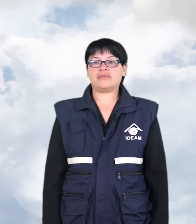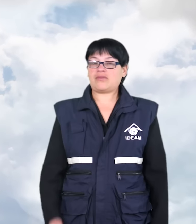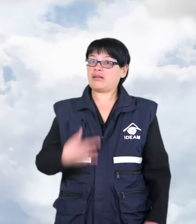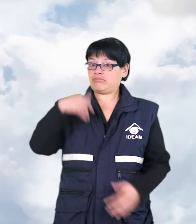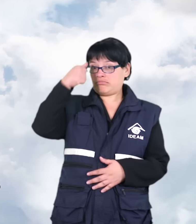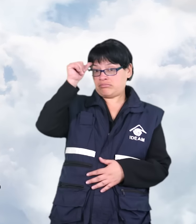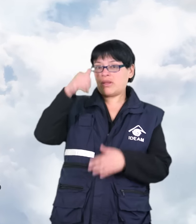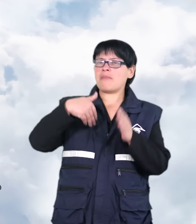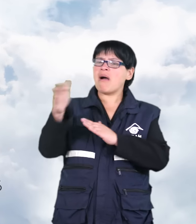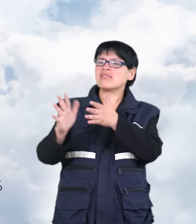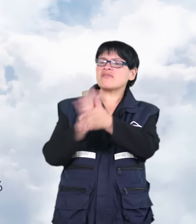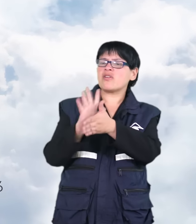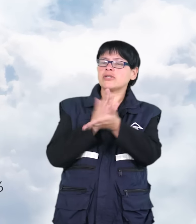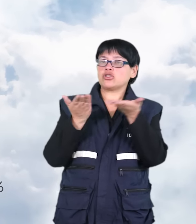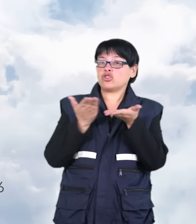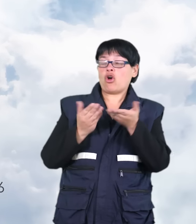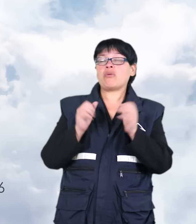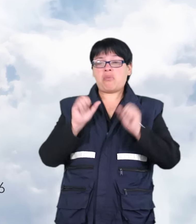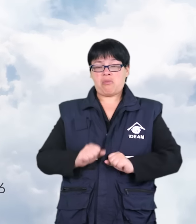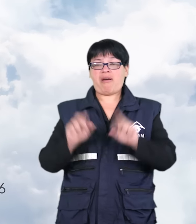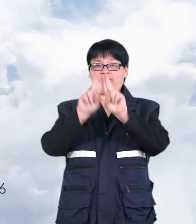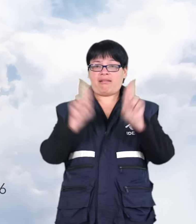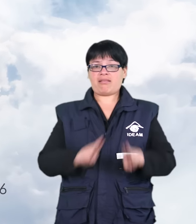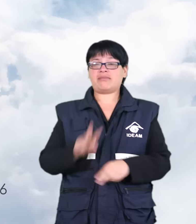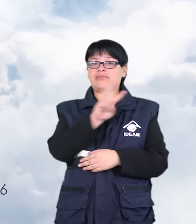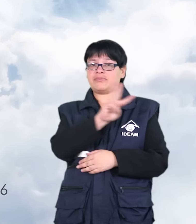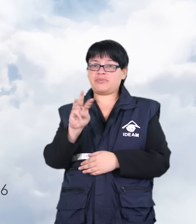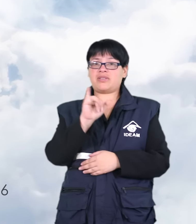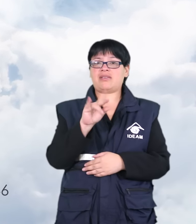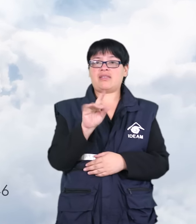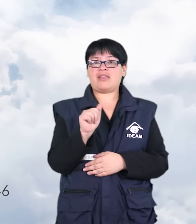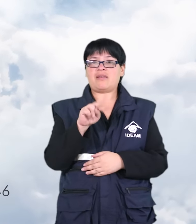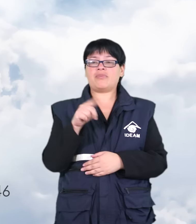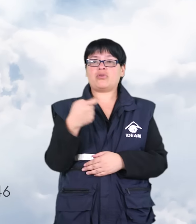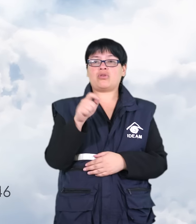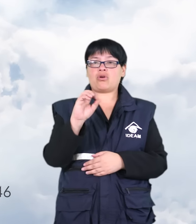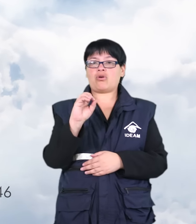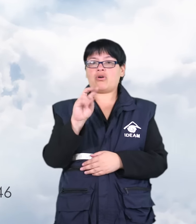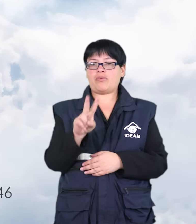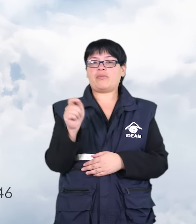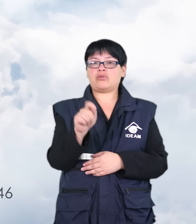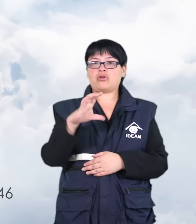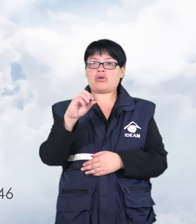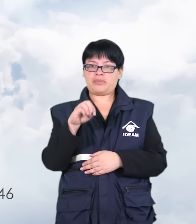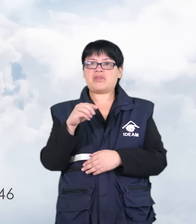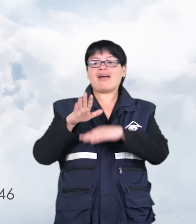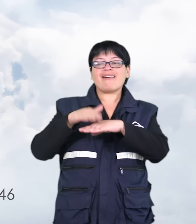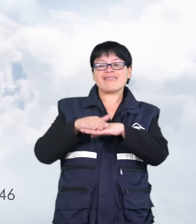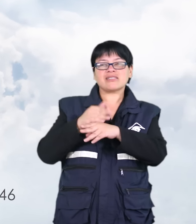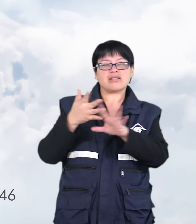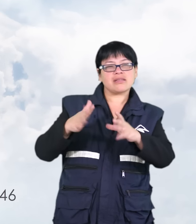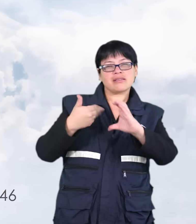Recuerde que para mayor información usted puede ingresar a la página de internet www.ideam.gov.co en la sección pronósticos y